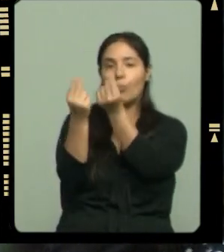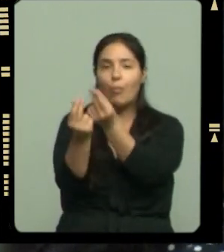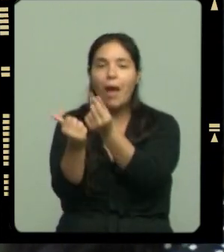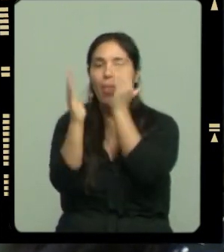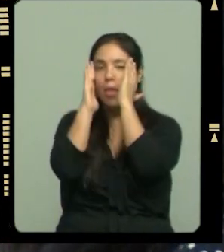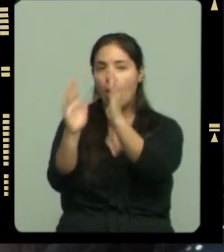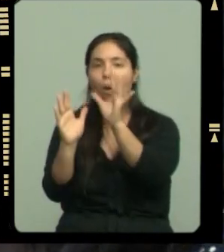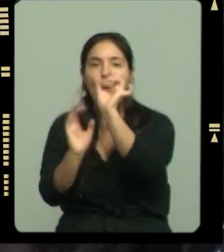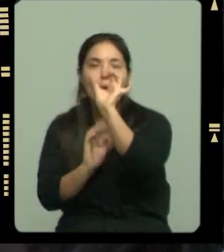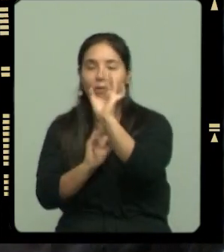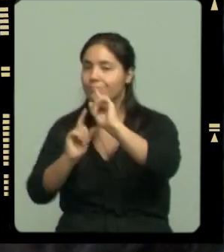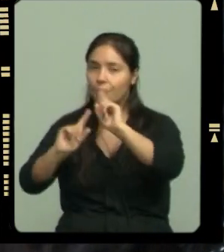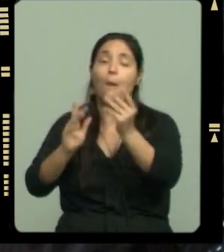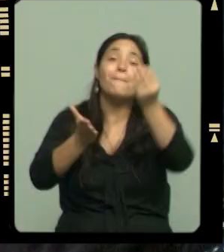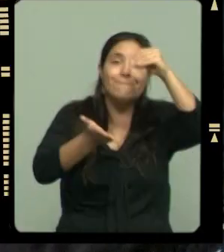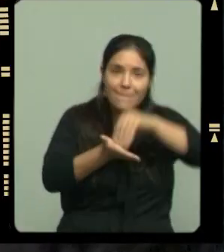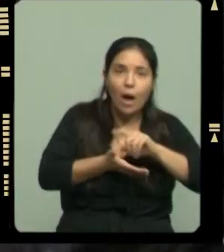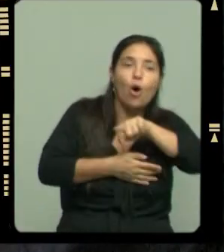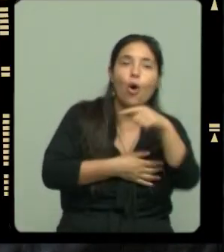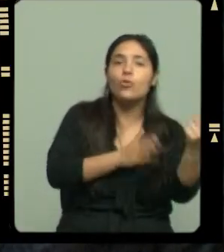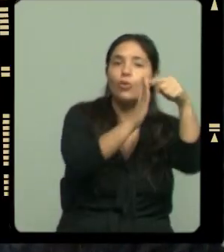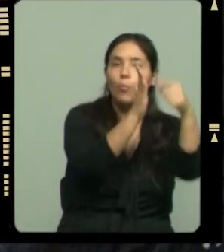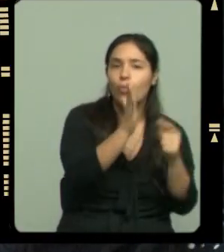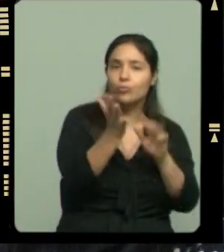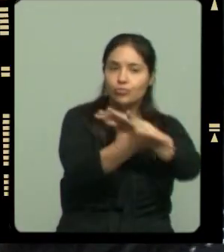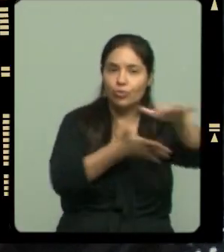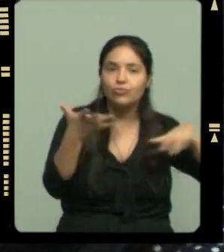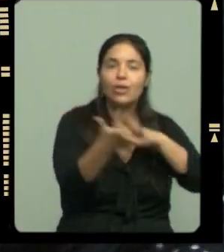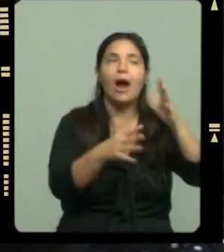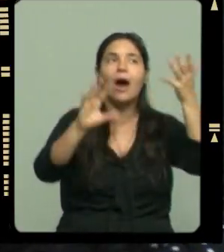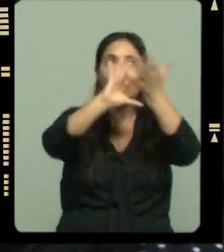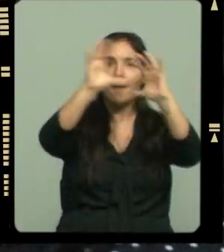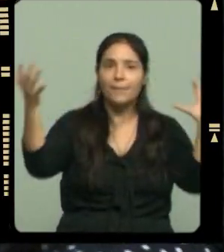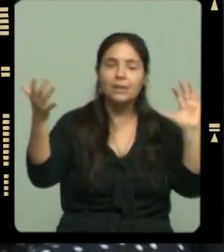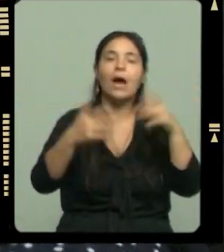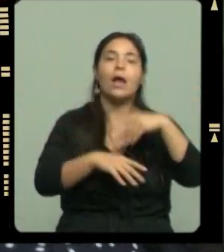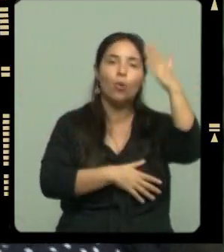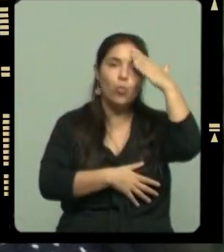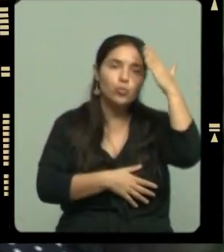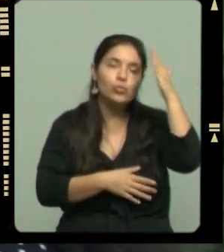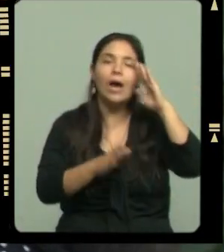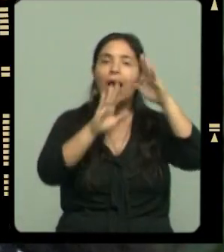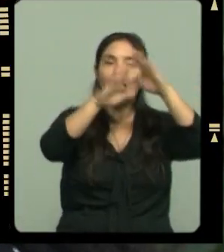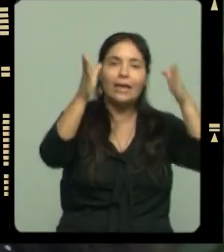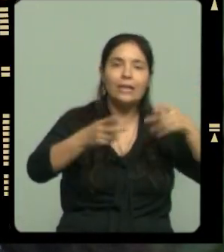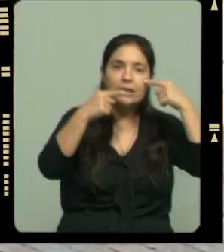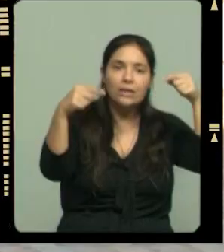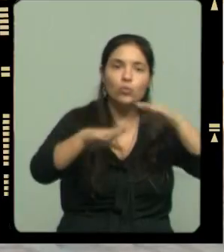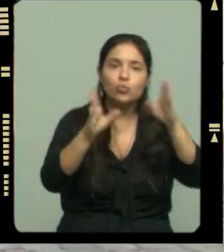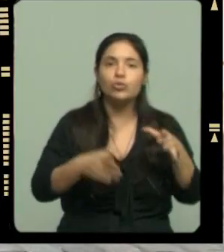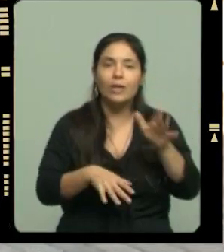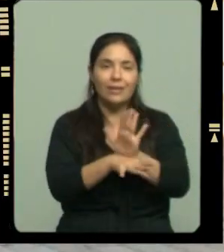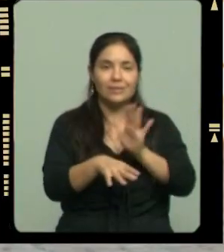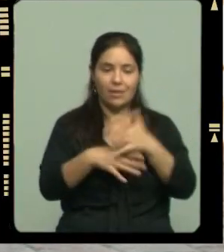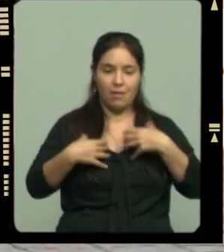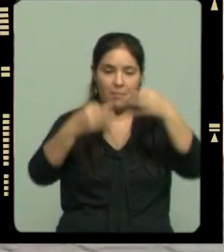solo que era, o lo monetario, para ampliarse un montón de otros aspectos sociales, ambientales, culturales, institucionales, que hacen al